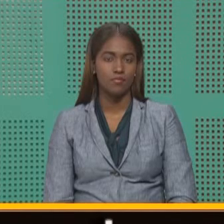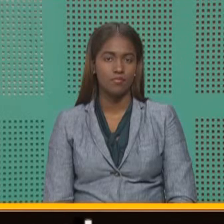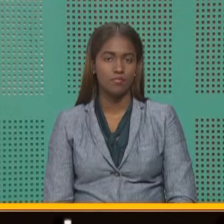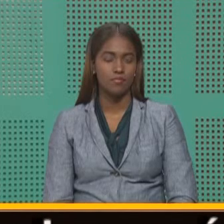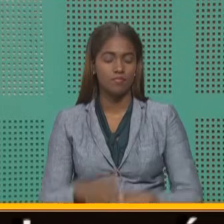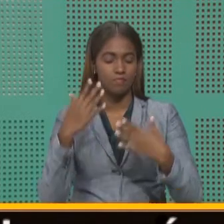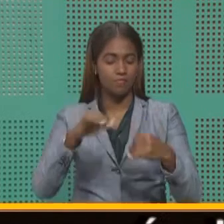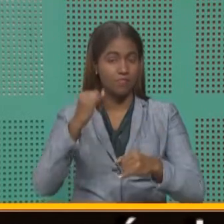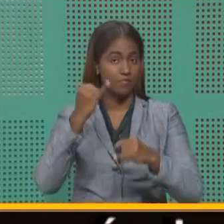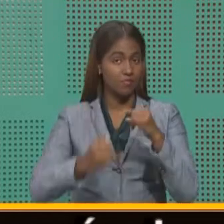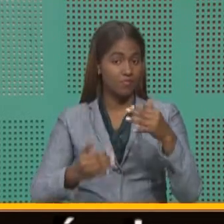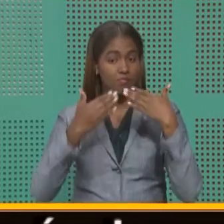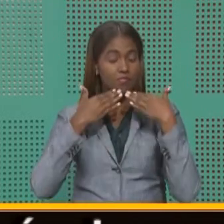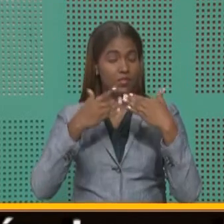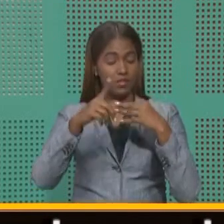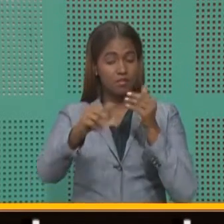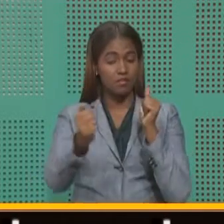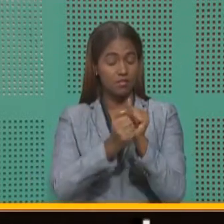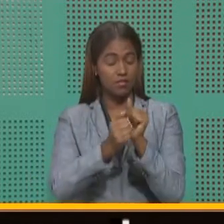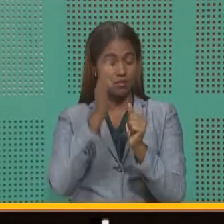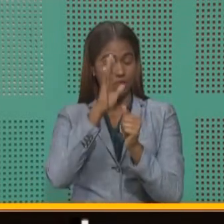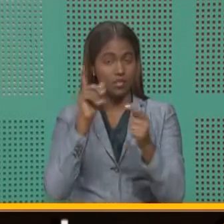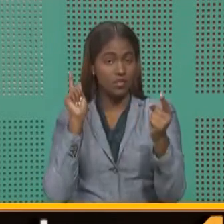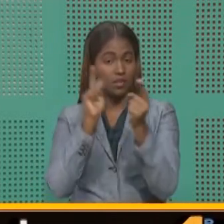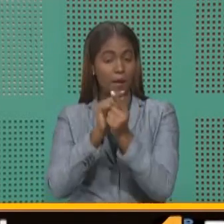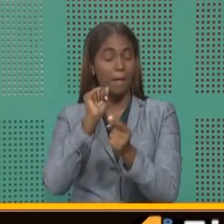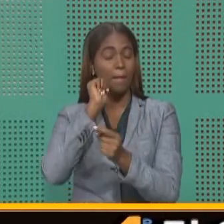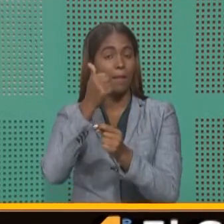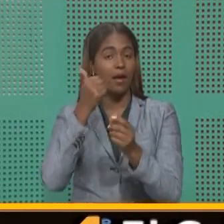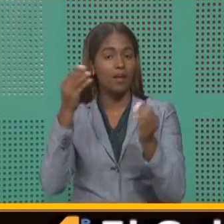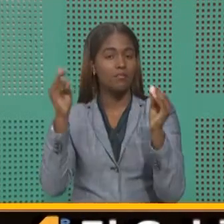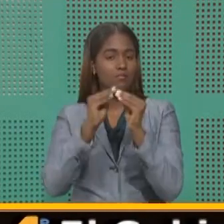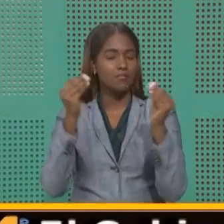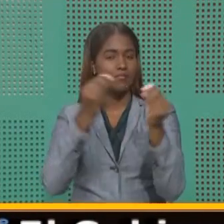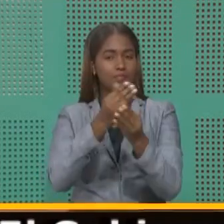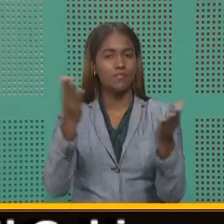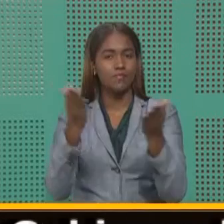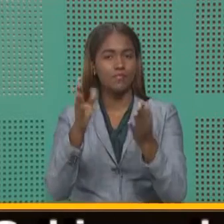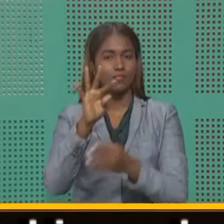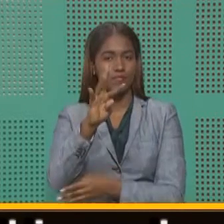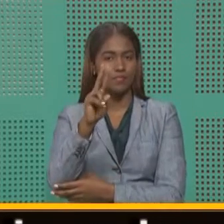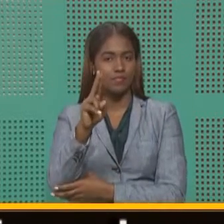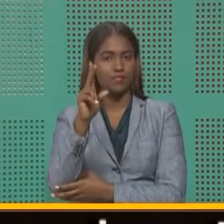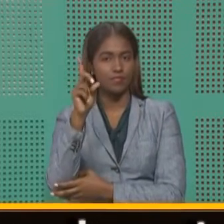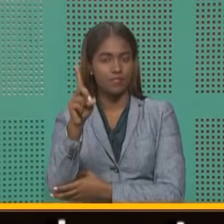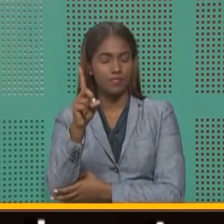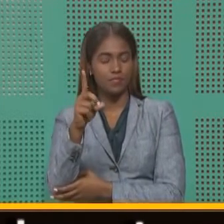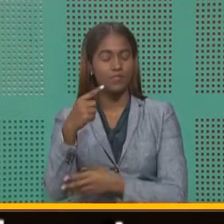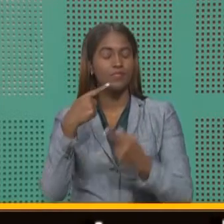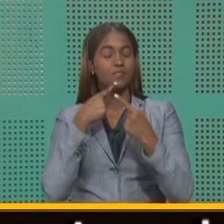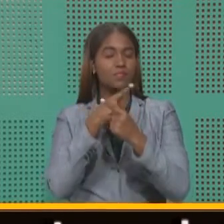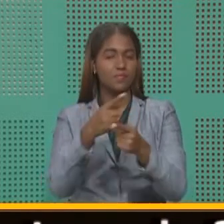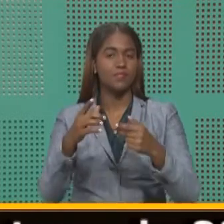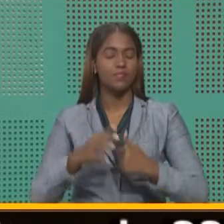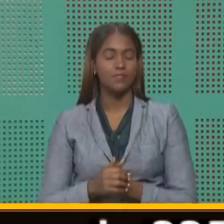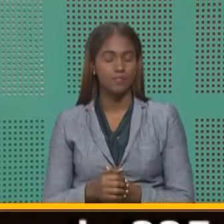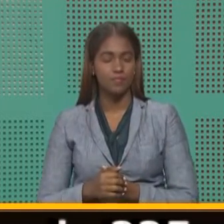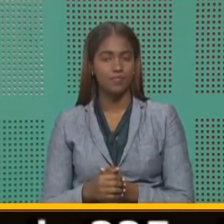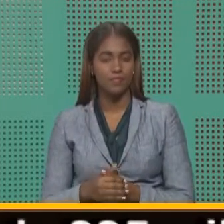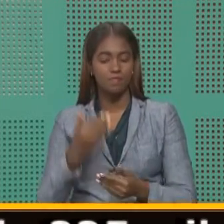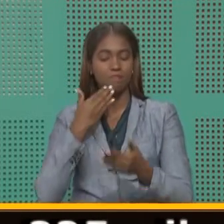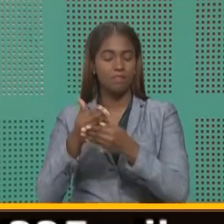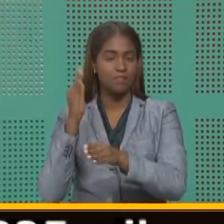llegamos al final gracias por la sintonía nos encontramos mañana en otra entrega más de 4 red de noticias